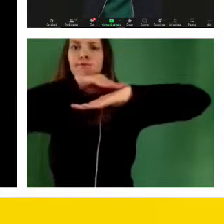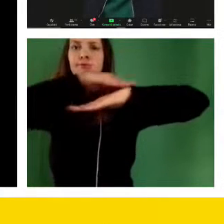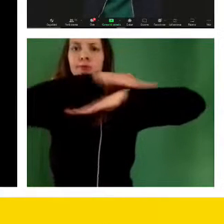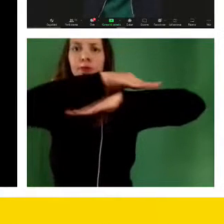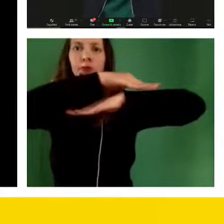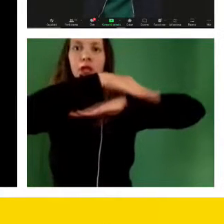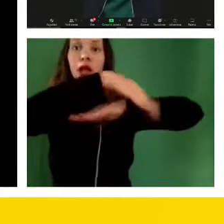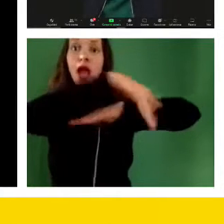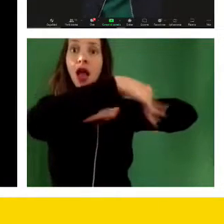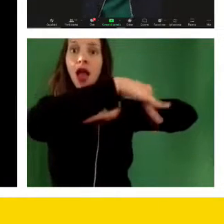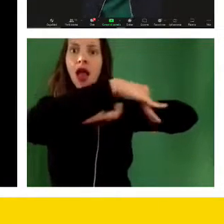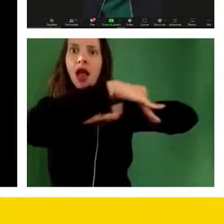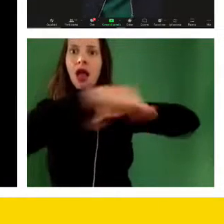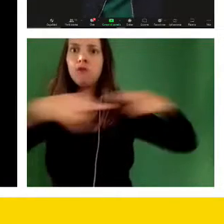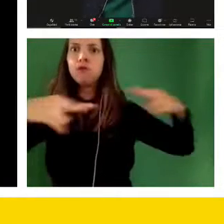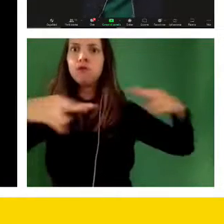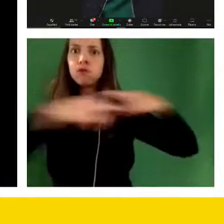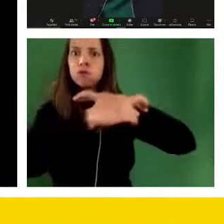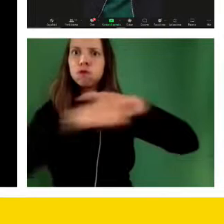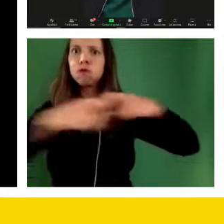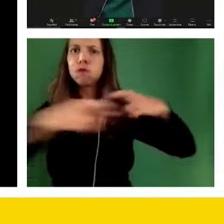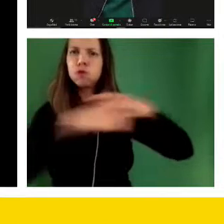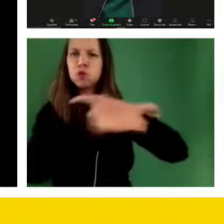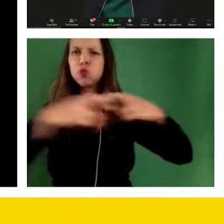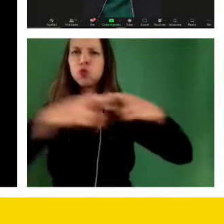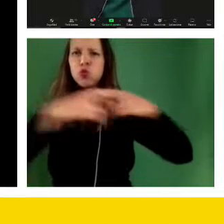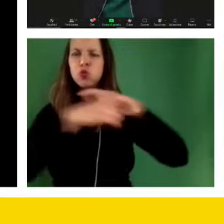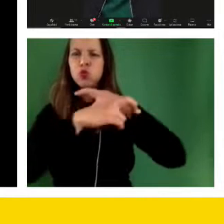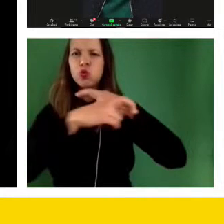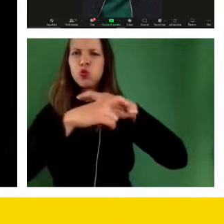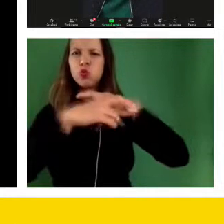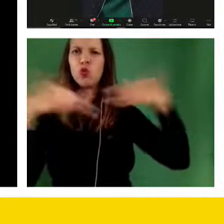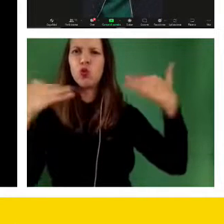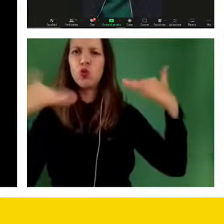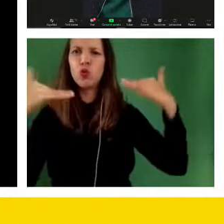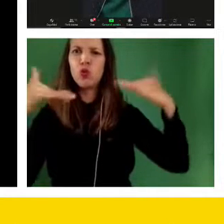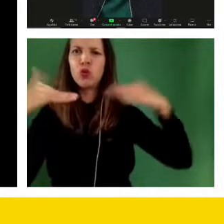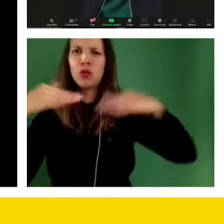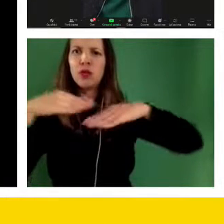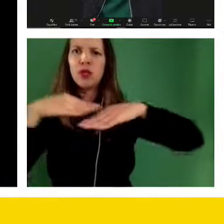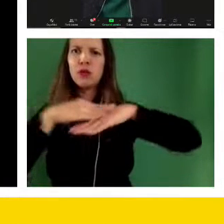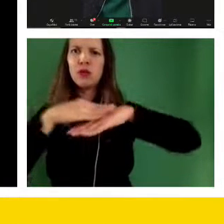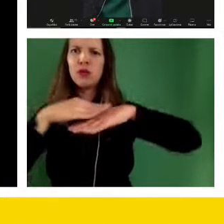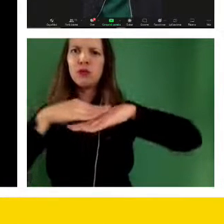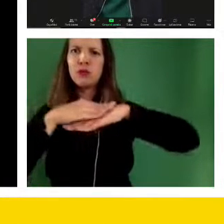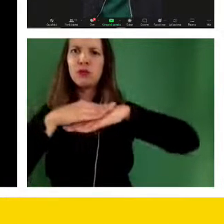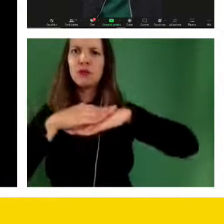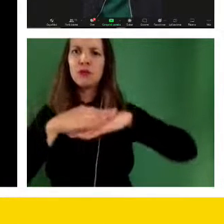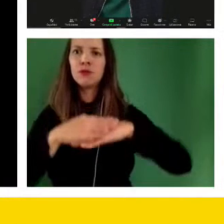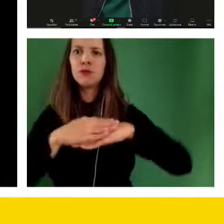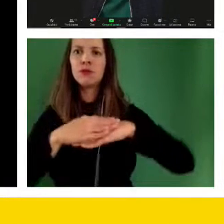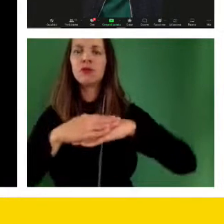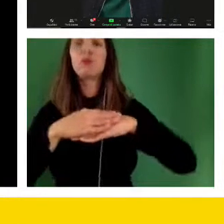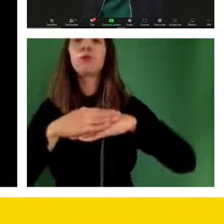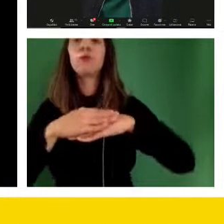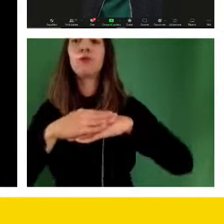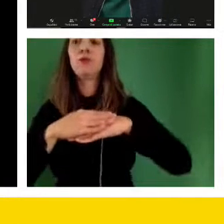de tránsito muy, muy, muy intenso. Entonces, como veamos,